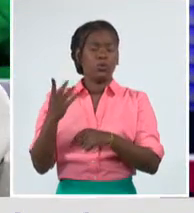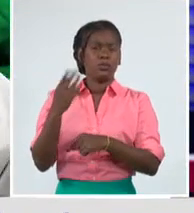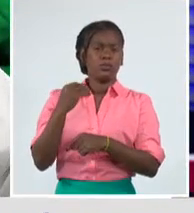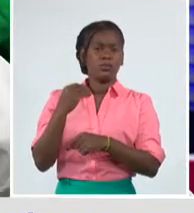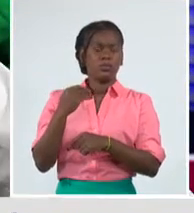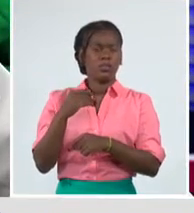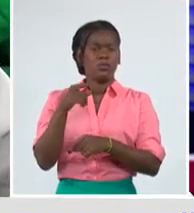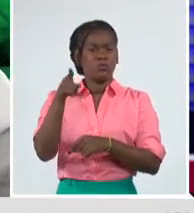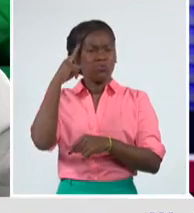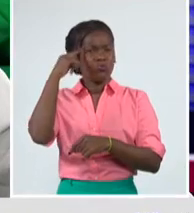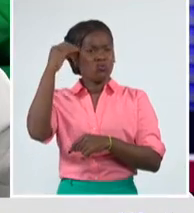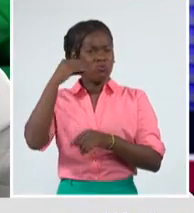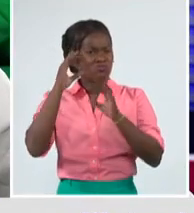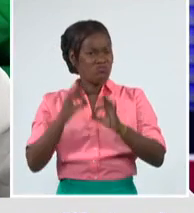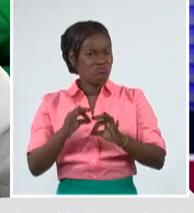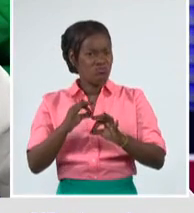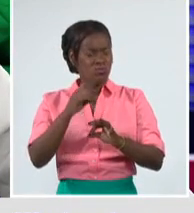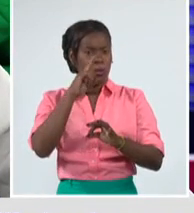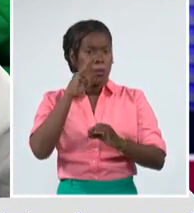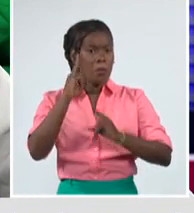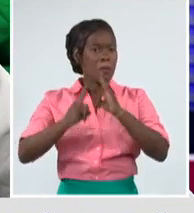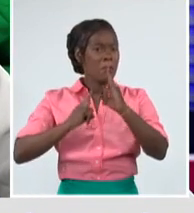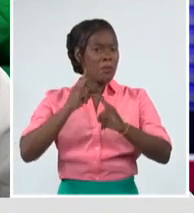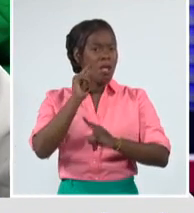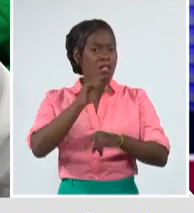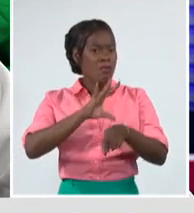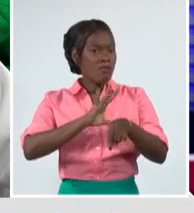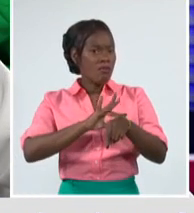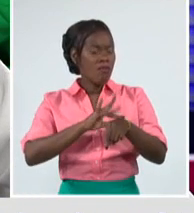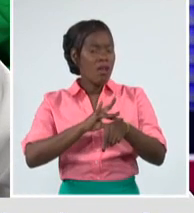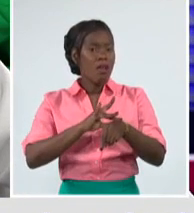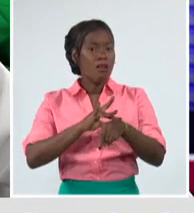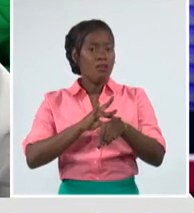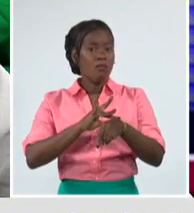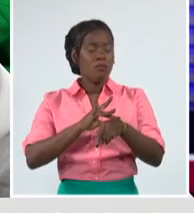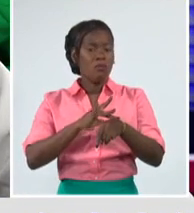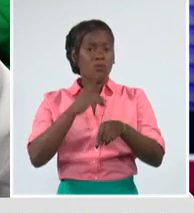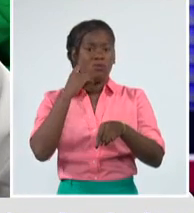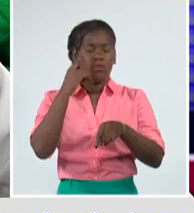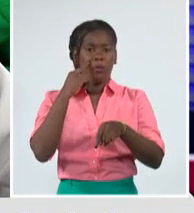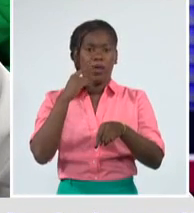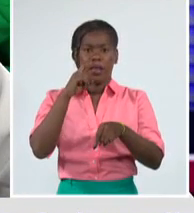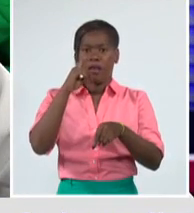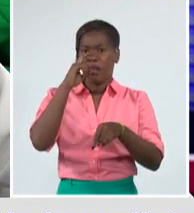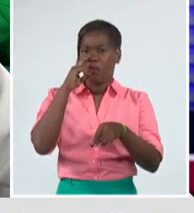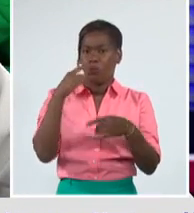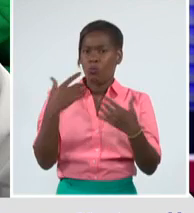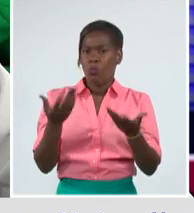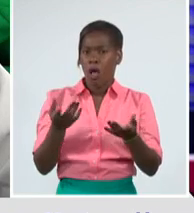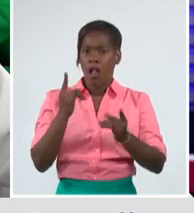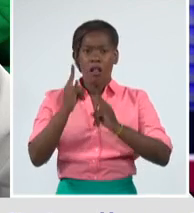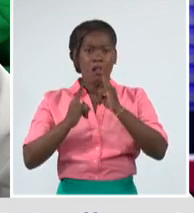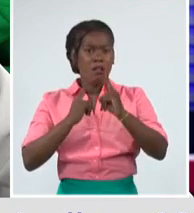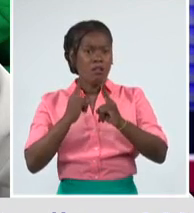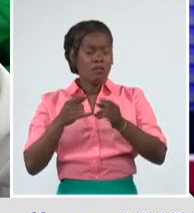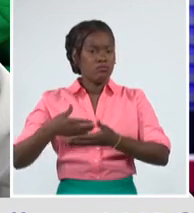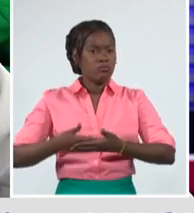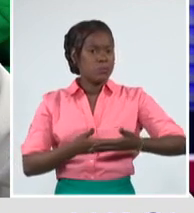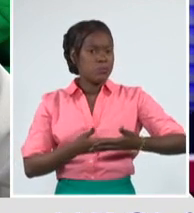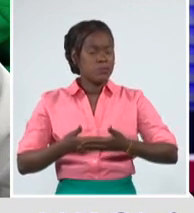equivocado tal vez en las edades, porque es difícil entender que algunos de estos grupos de edades